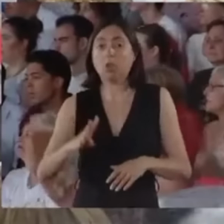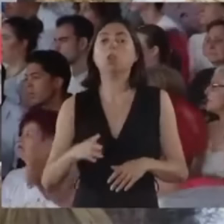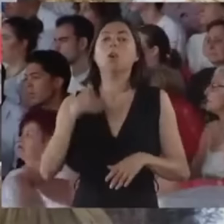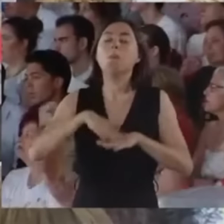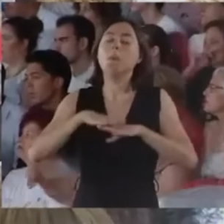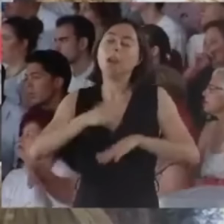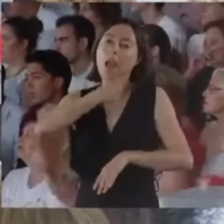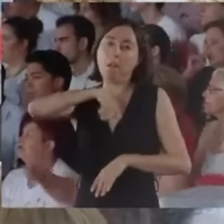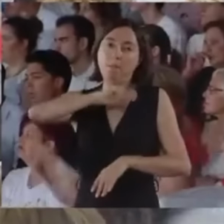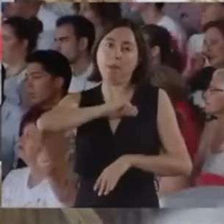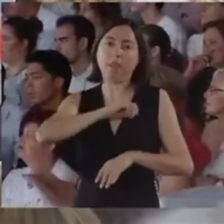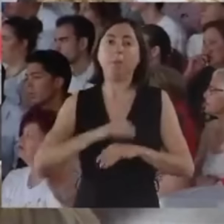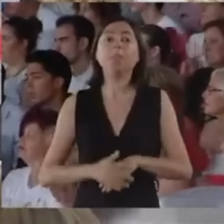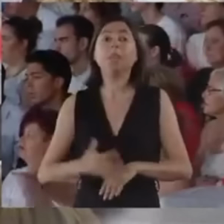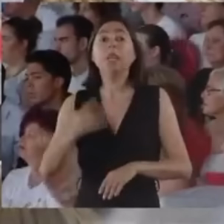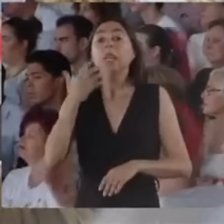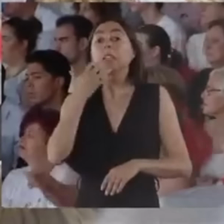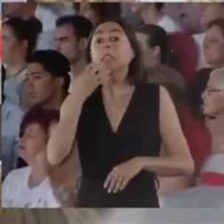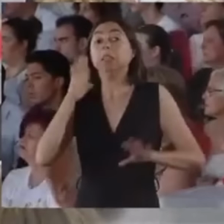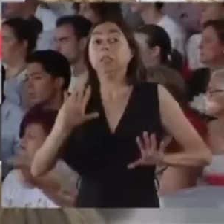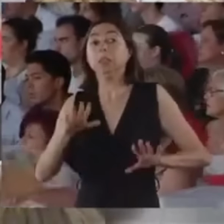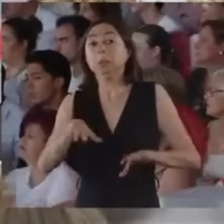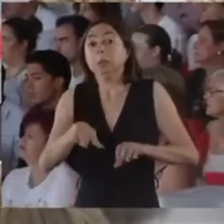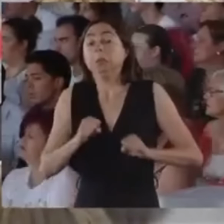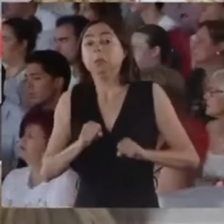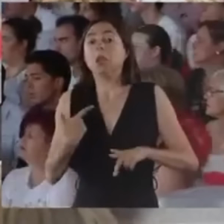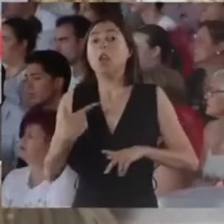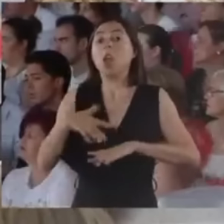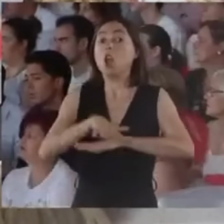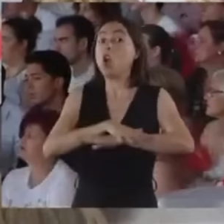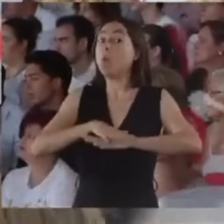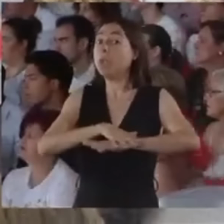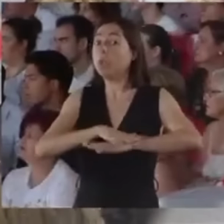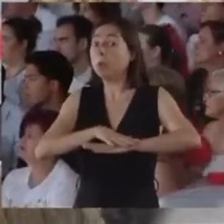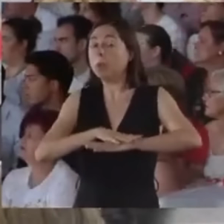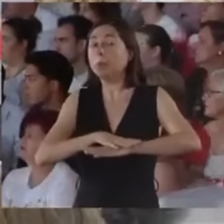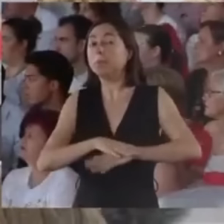para España? Si lo toma el timón este